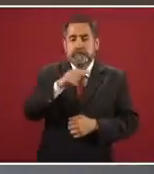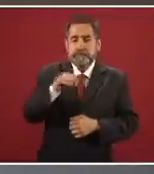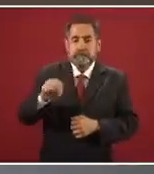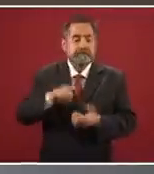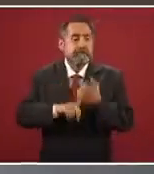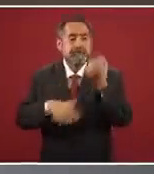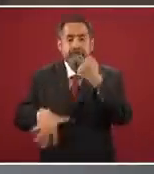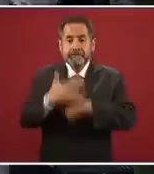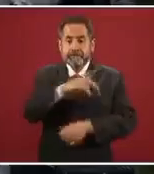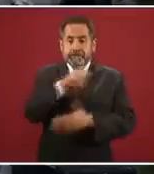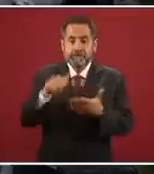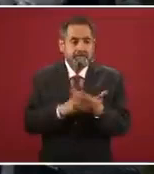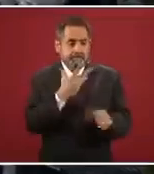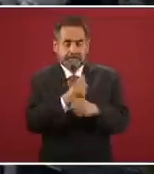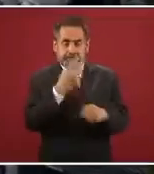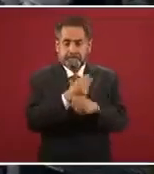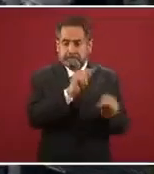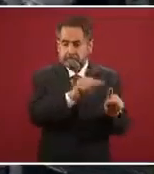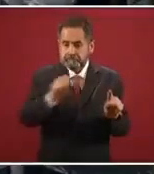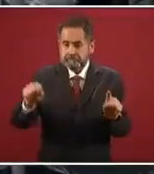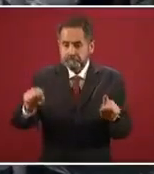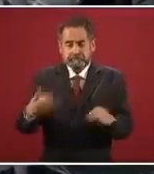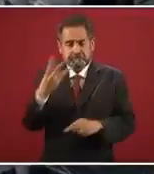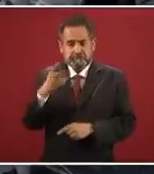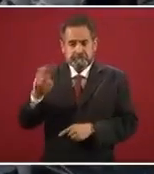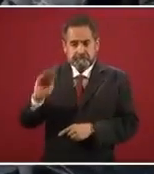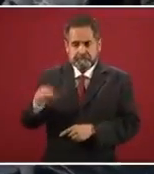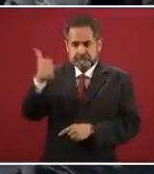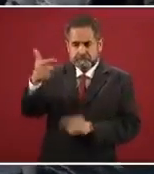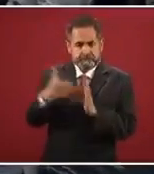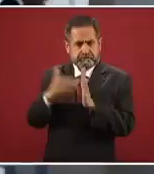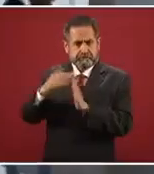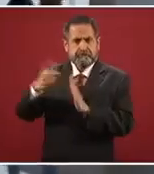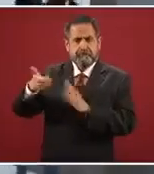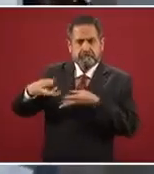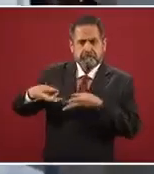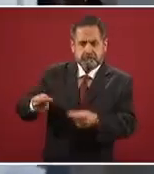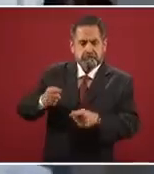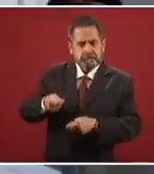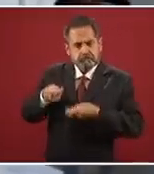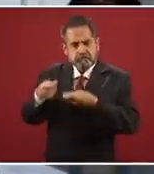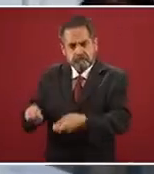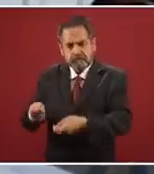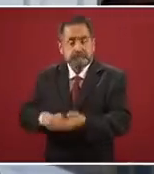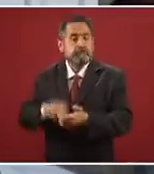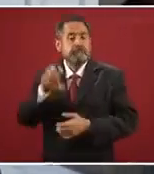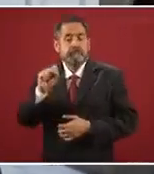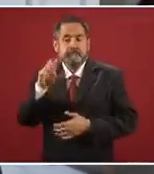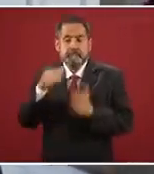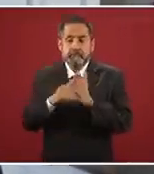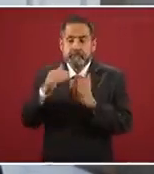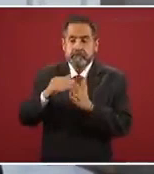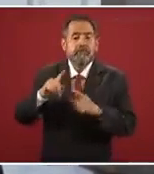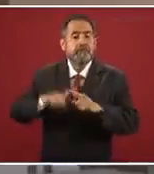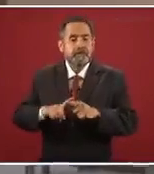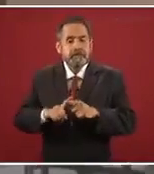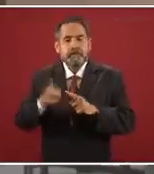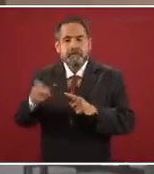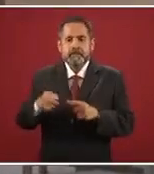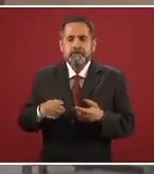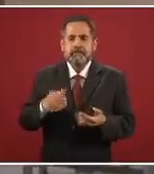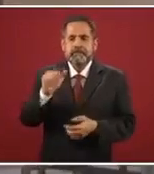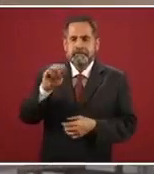anexos migratorios con un costo de 396 millones de pesos, de los cuales 60 fueron aportados por la Agencia Mexicana de